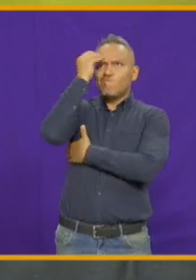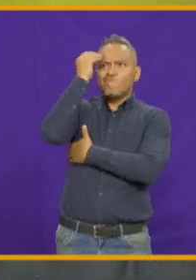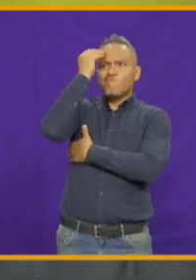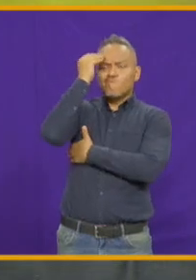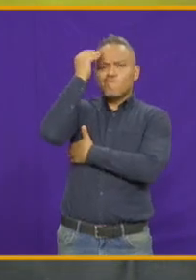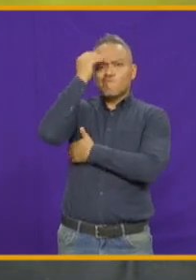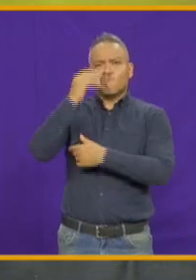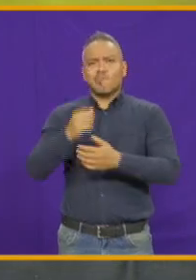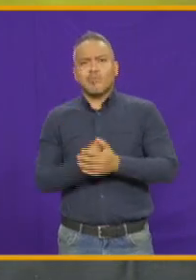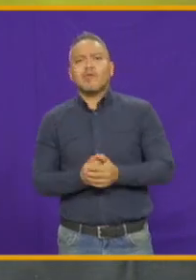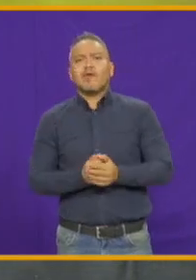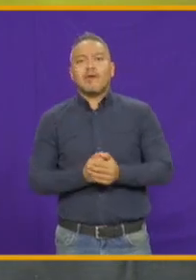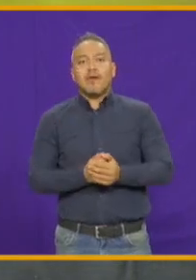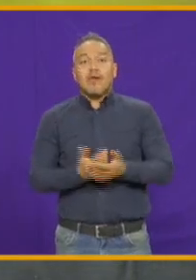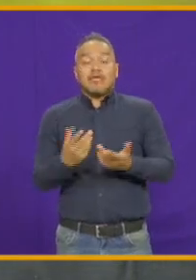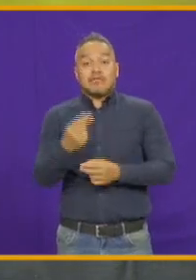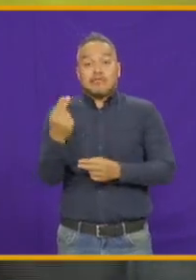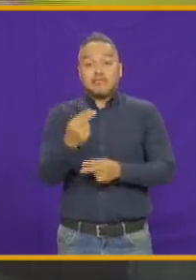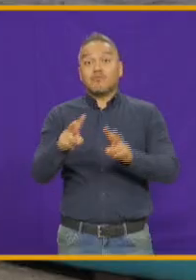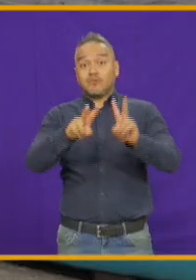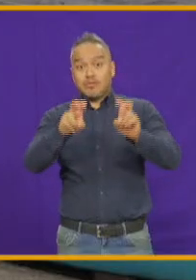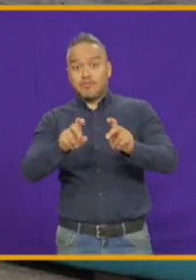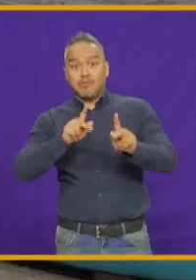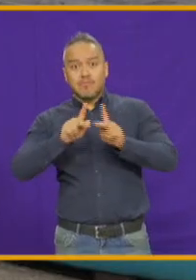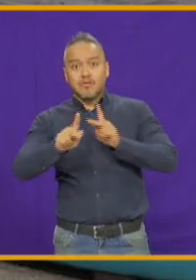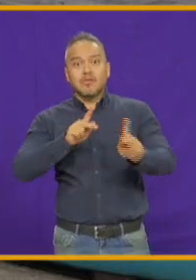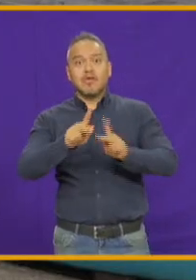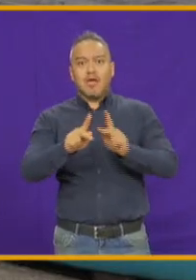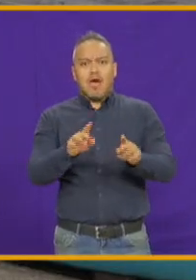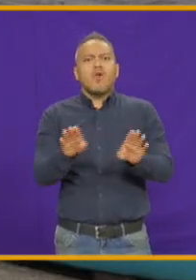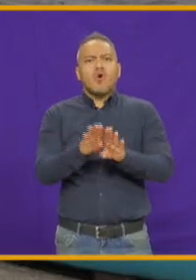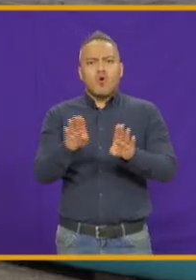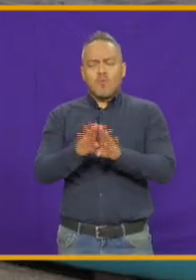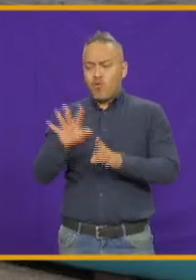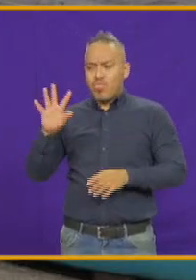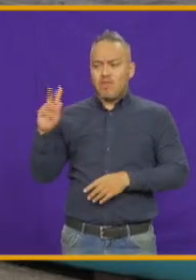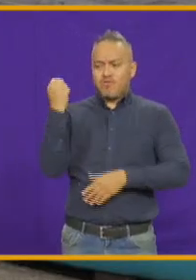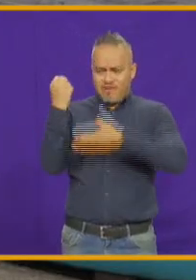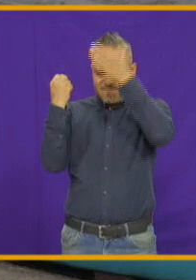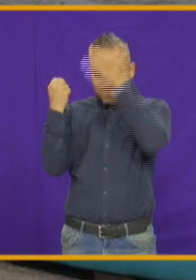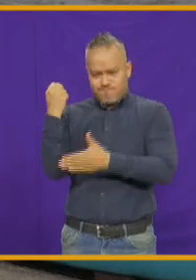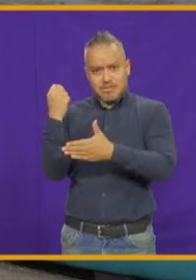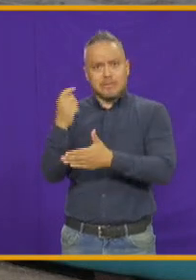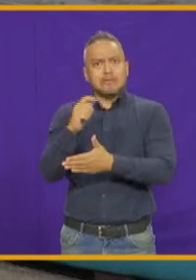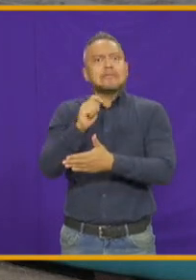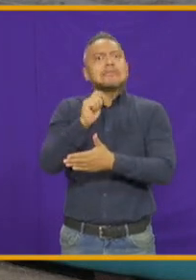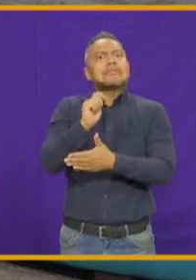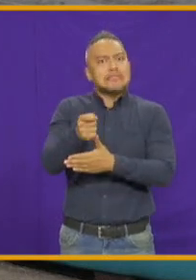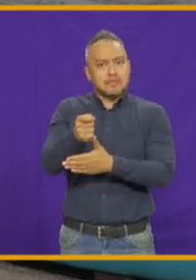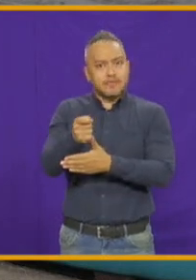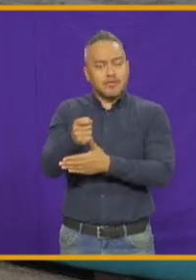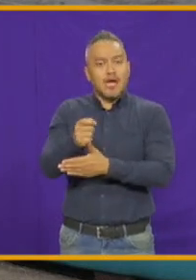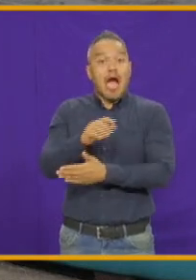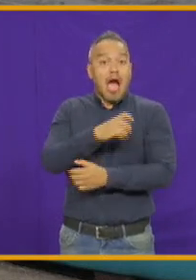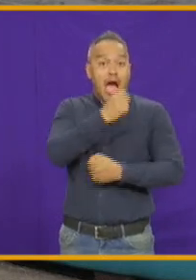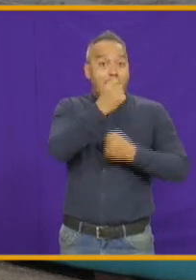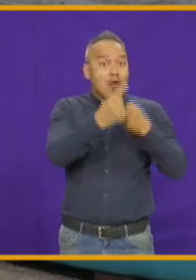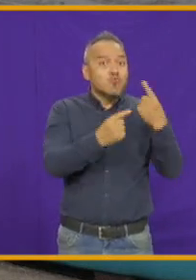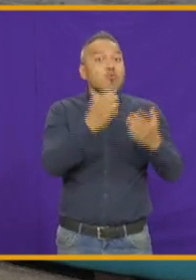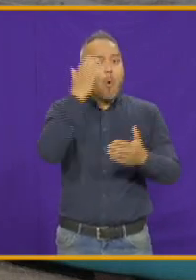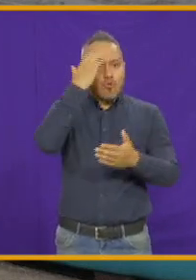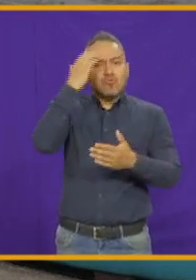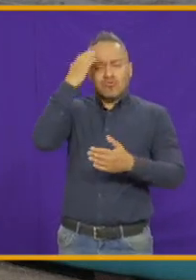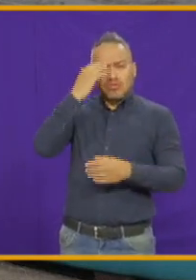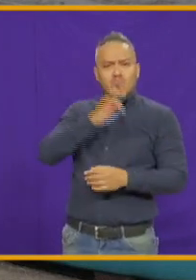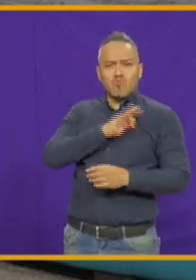sabemos si está mamá o papá hablar sobre esta brecha digital qué pasa con las generaciones que nacieron con toda esta digitalización y